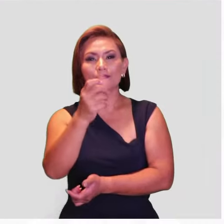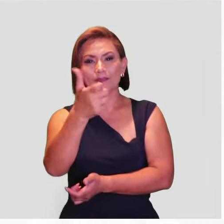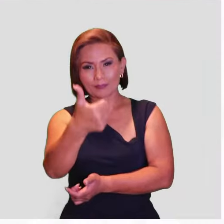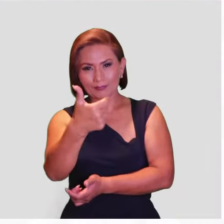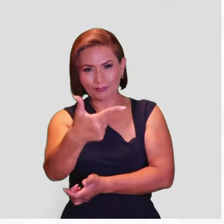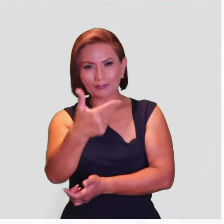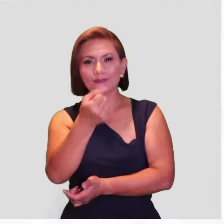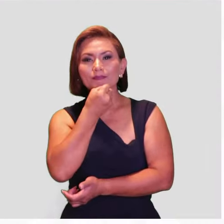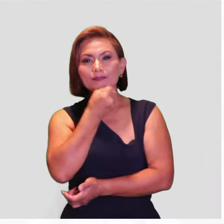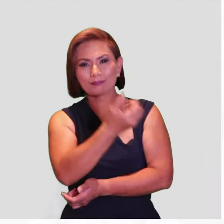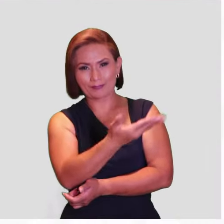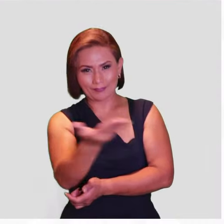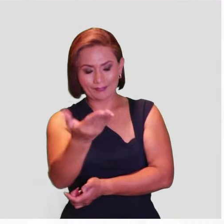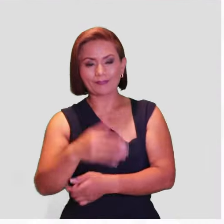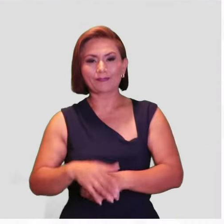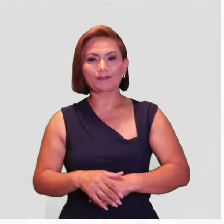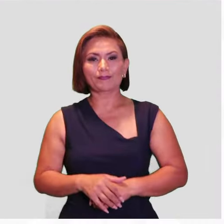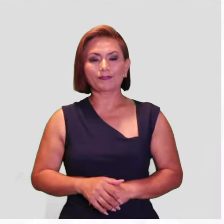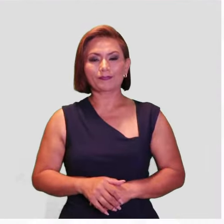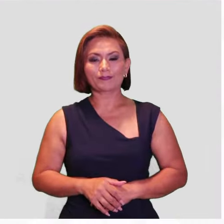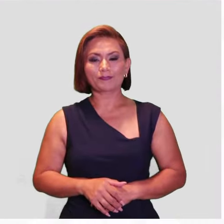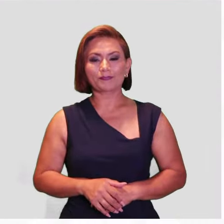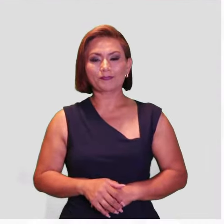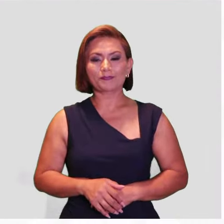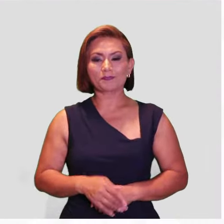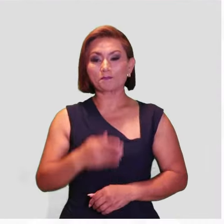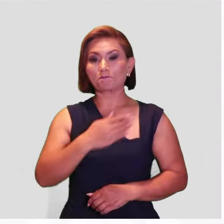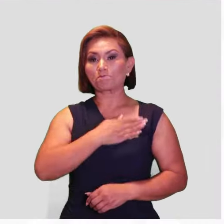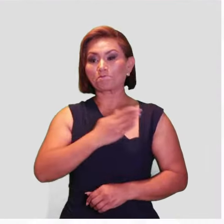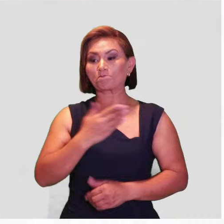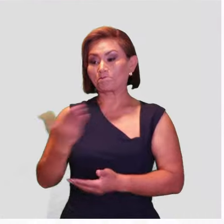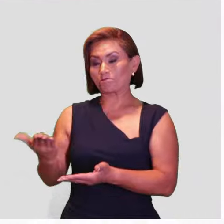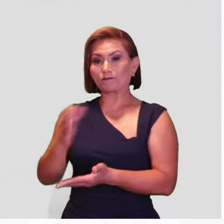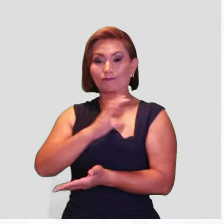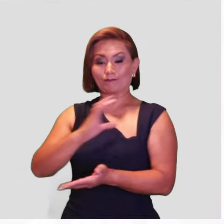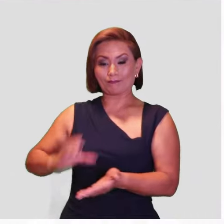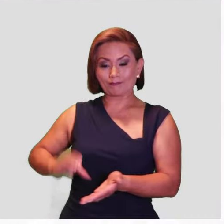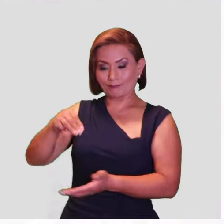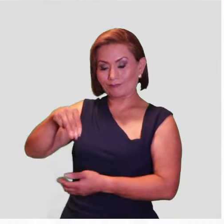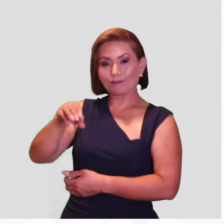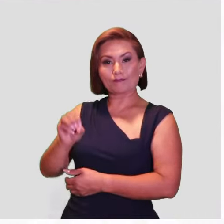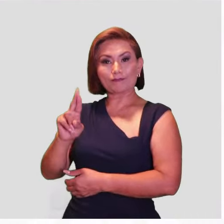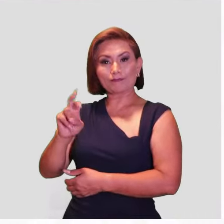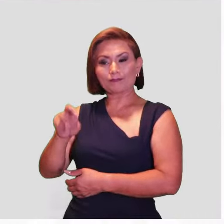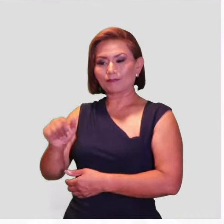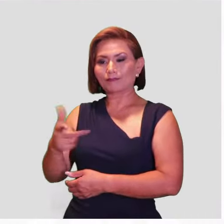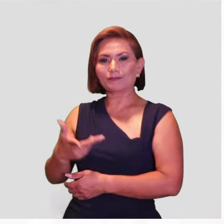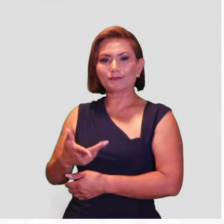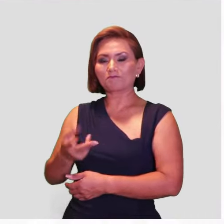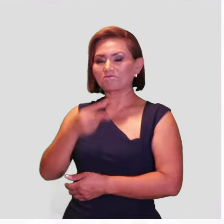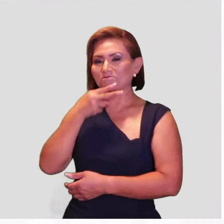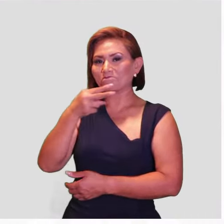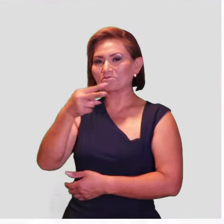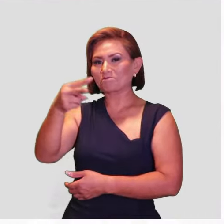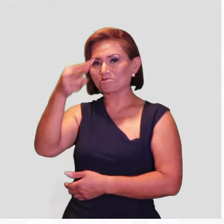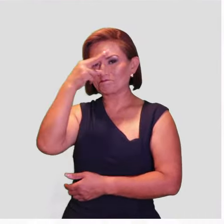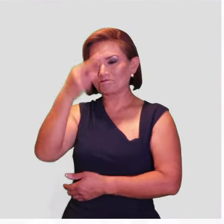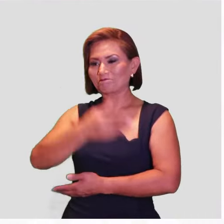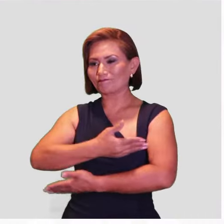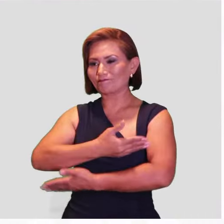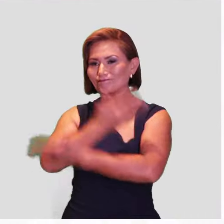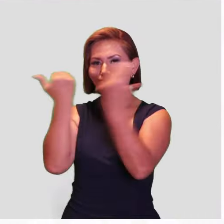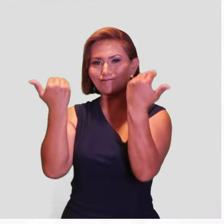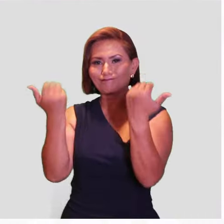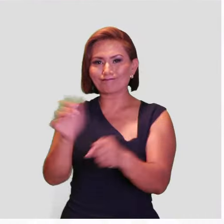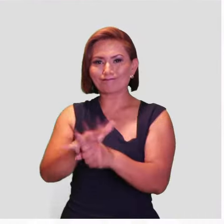de tiempo. Bueno, que el candidato de Morena no sabe de nada y menos de administración pública con